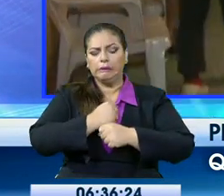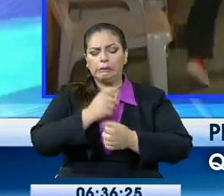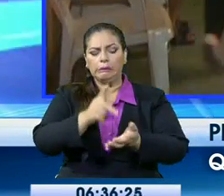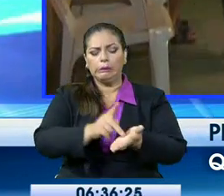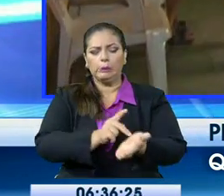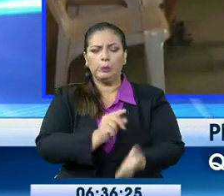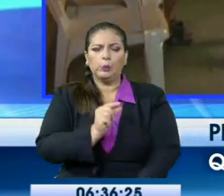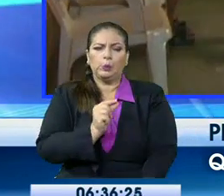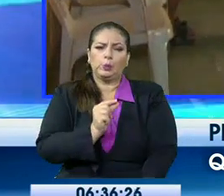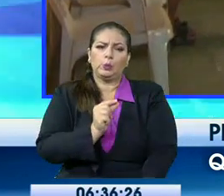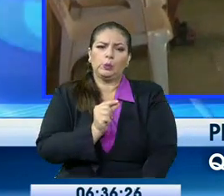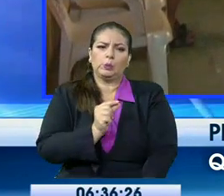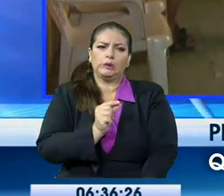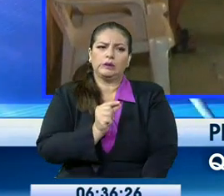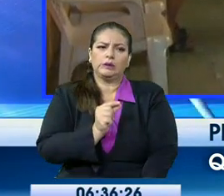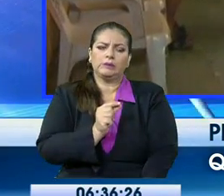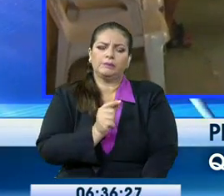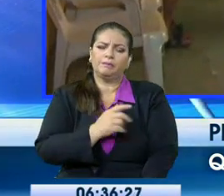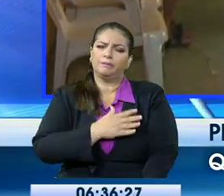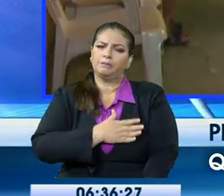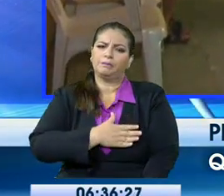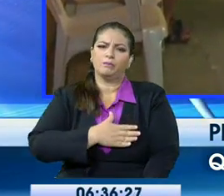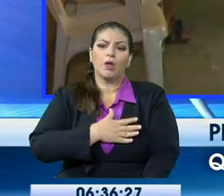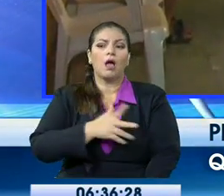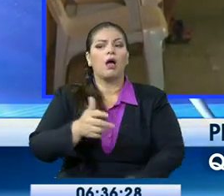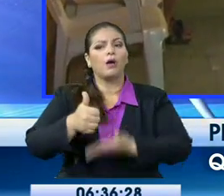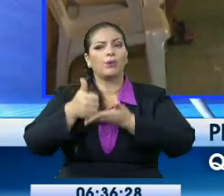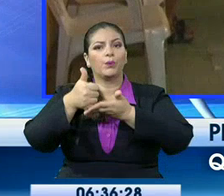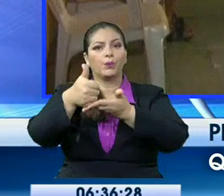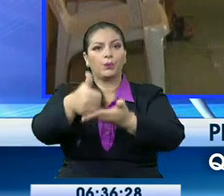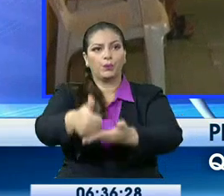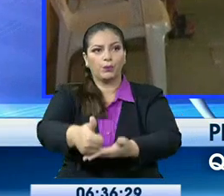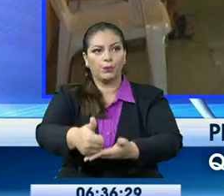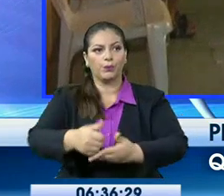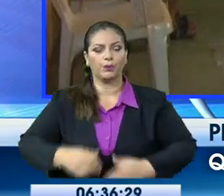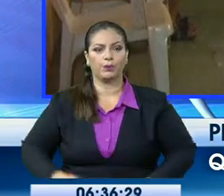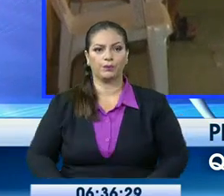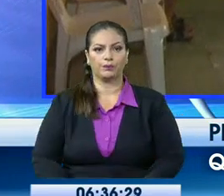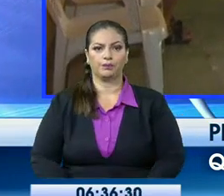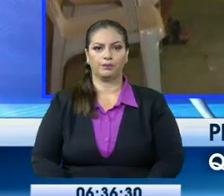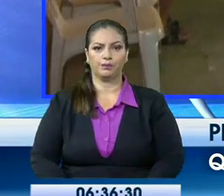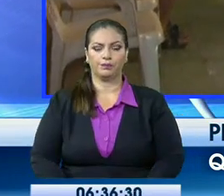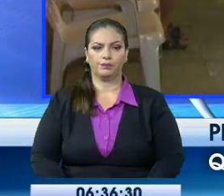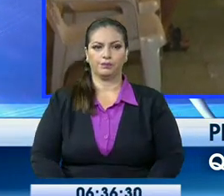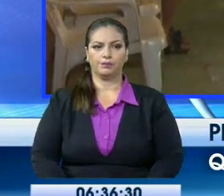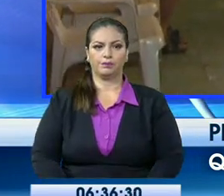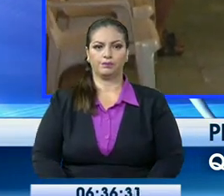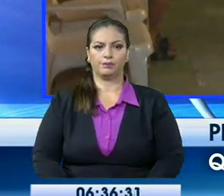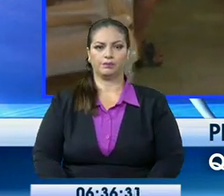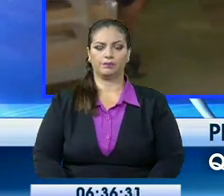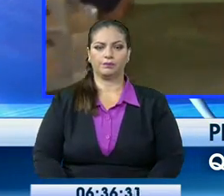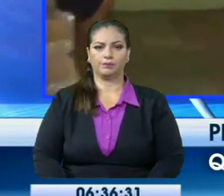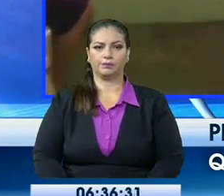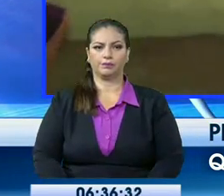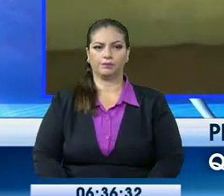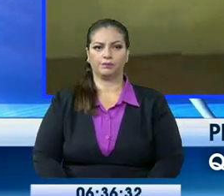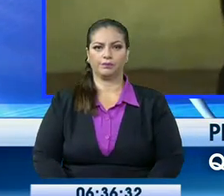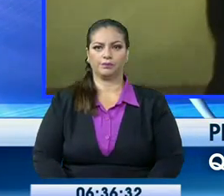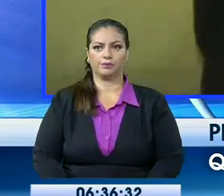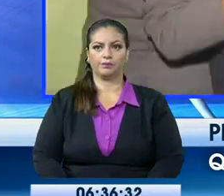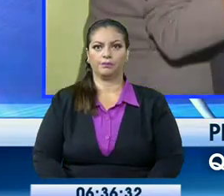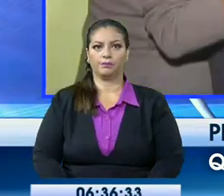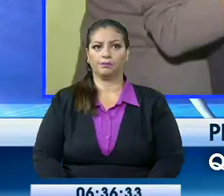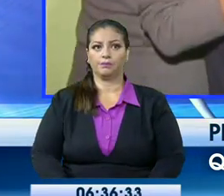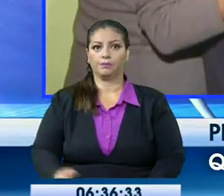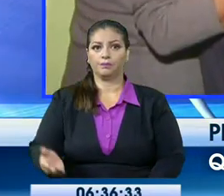es comprensible la situación de la colaboración. De la poca colaboración. Porque a veces no se tiene ni para uno mismo. Y puede ser mucha porque a lo mejor están